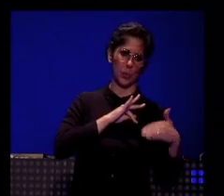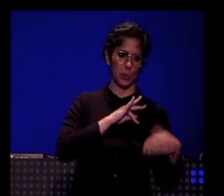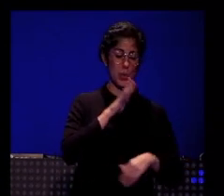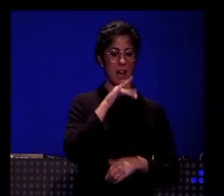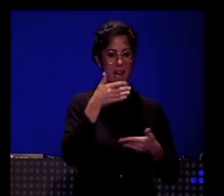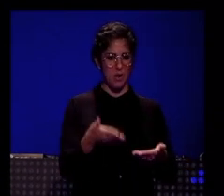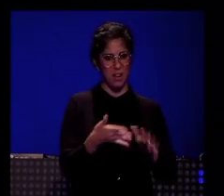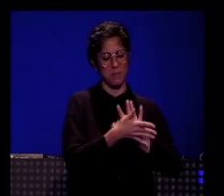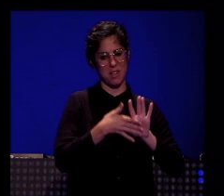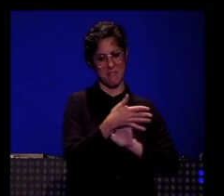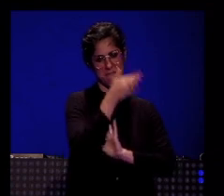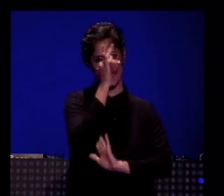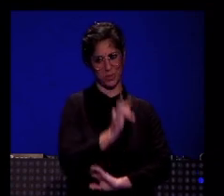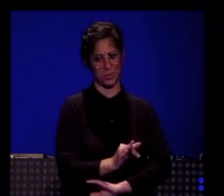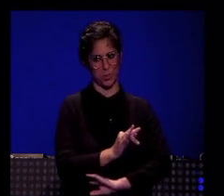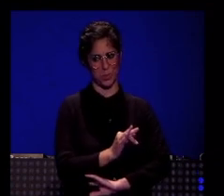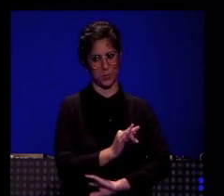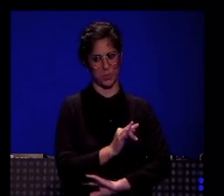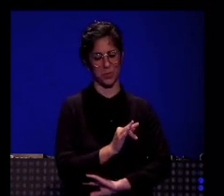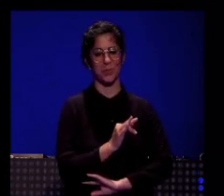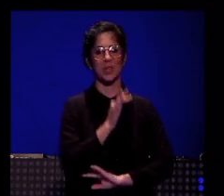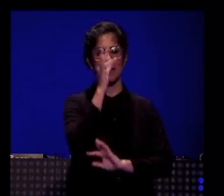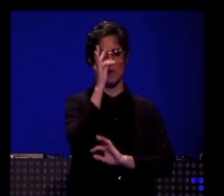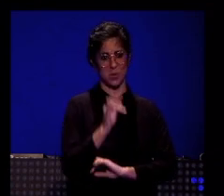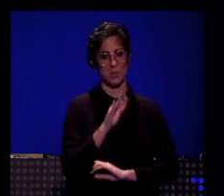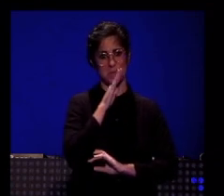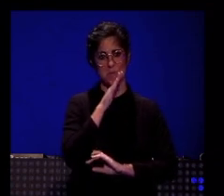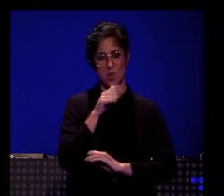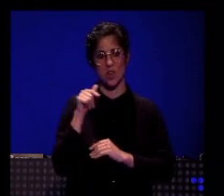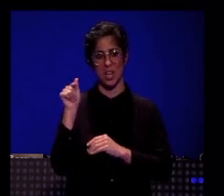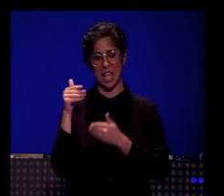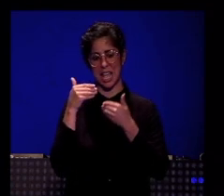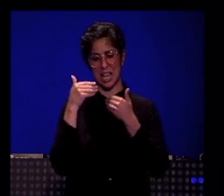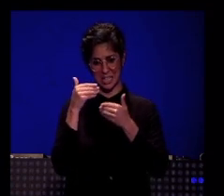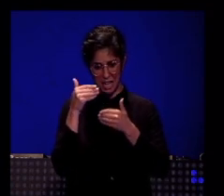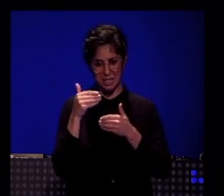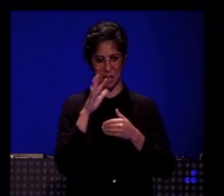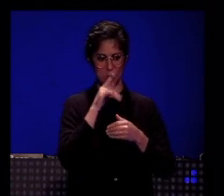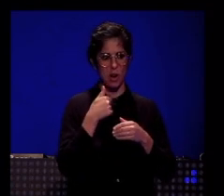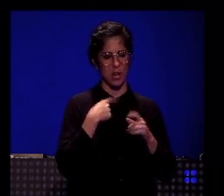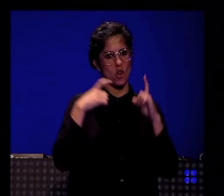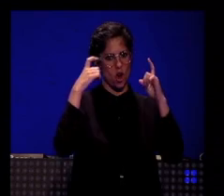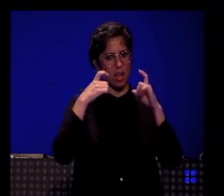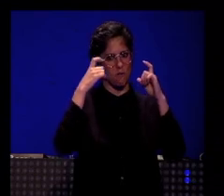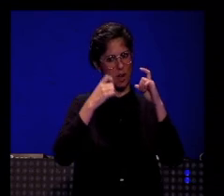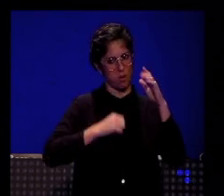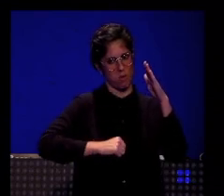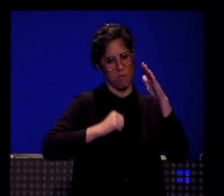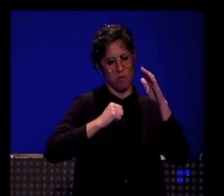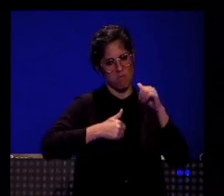es que me va a poner el listón mucho más alto entonces espero yo que les guste mi ponencia